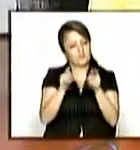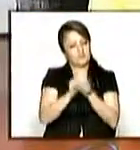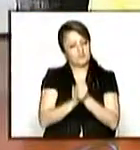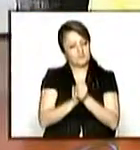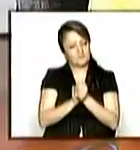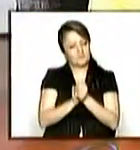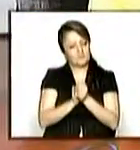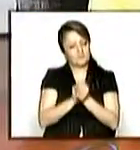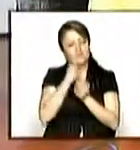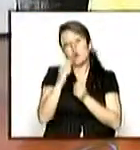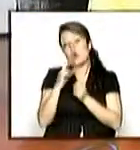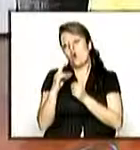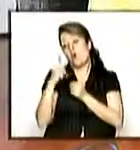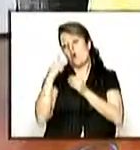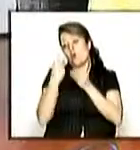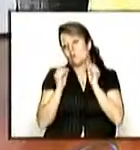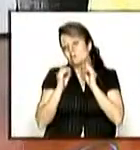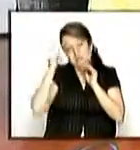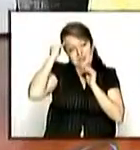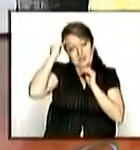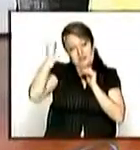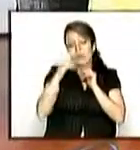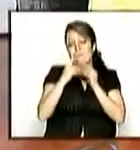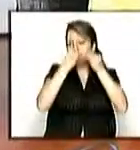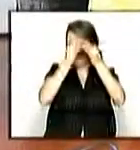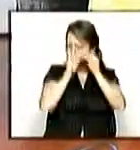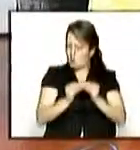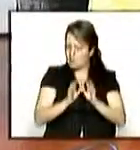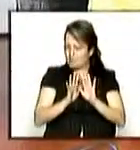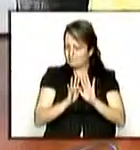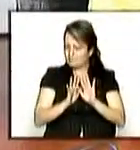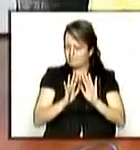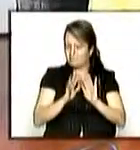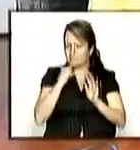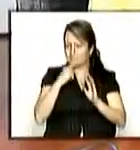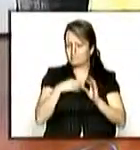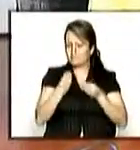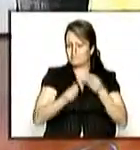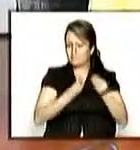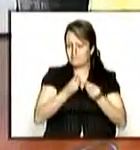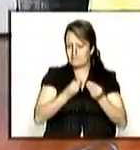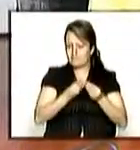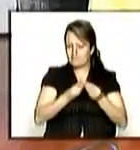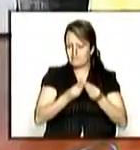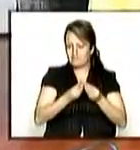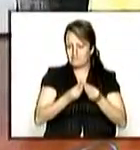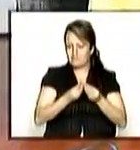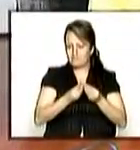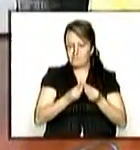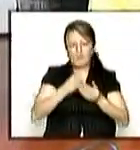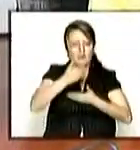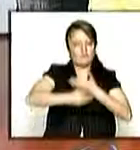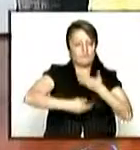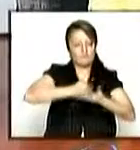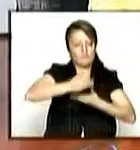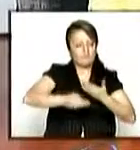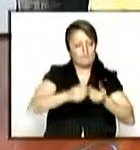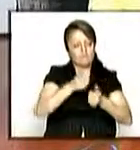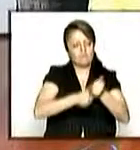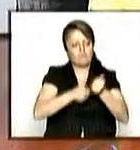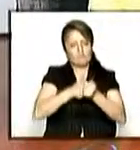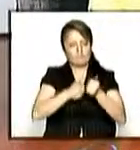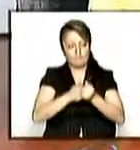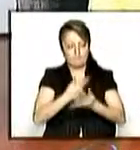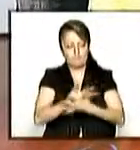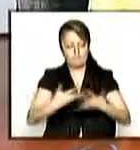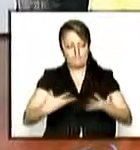de reemplazar esas zonas edéntulas, y vamos a hablar como en evolución de los